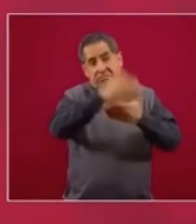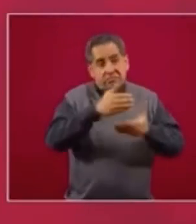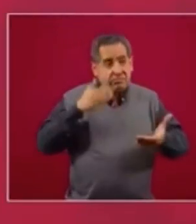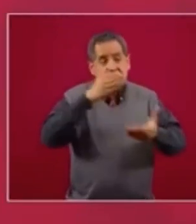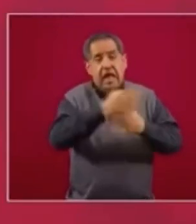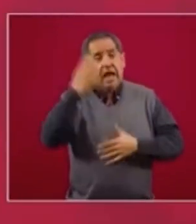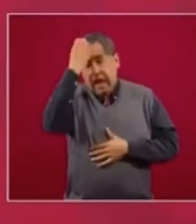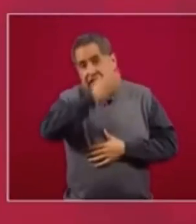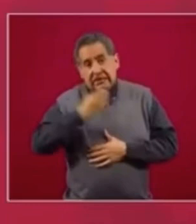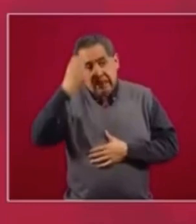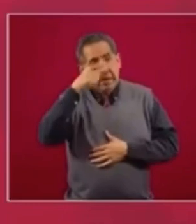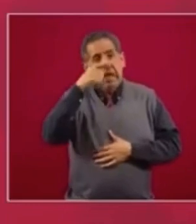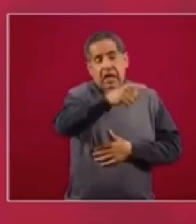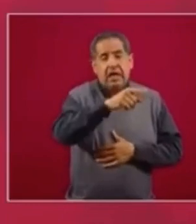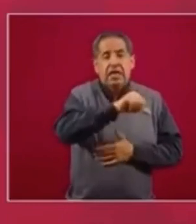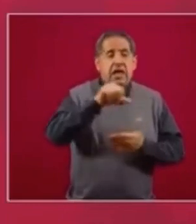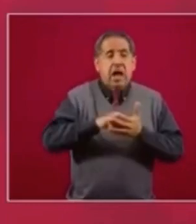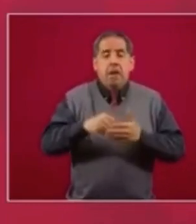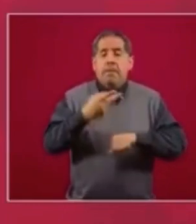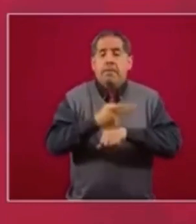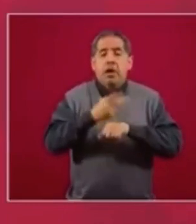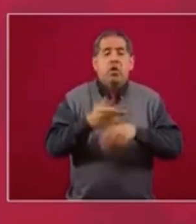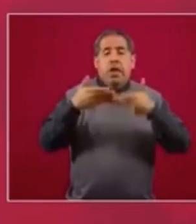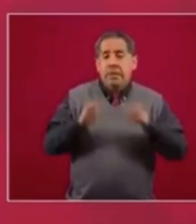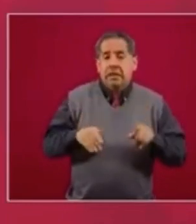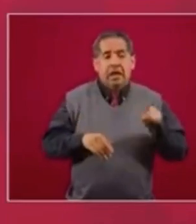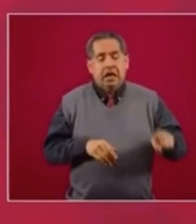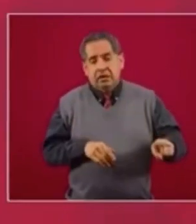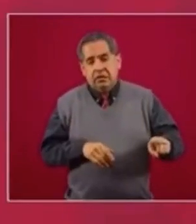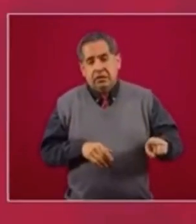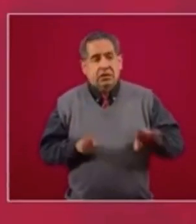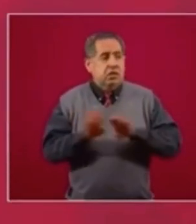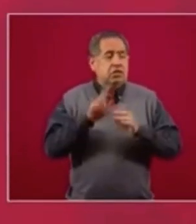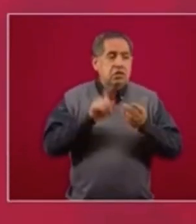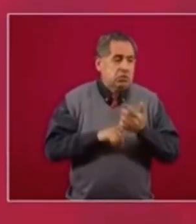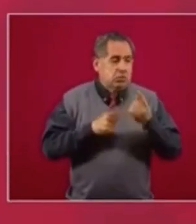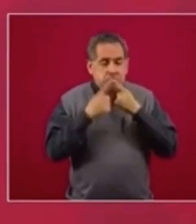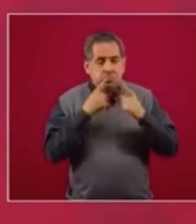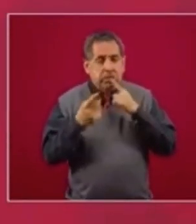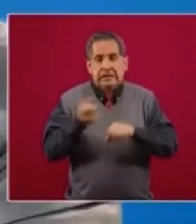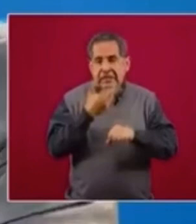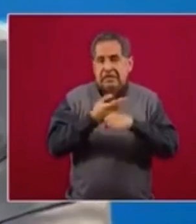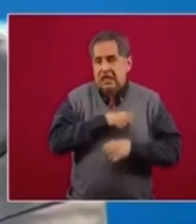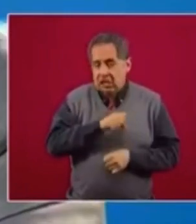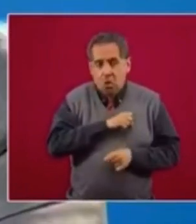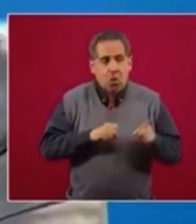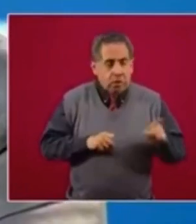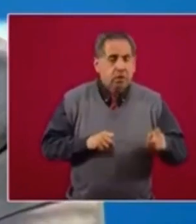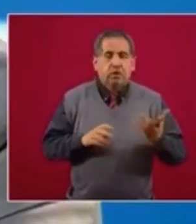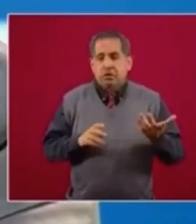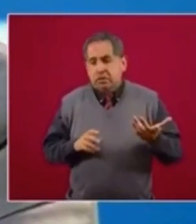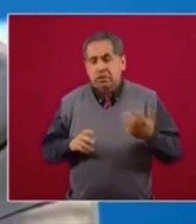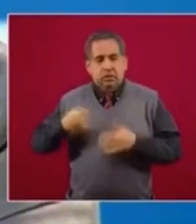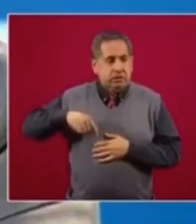los centros de preparatoria abierta. Hemos hecho gestiones con la Secretaría de Salud y